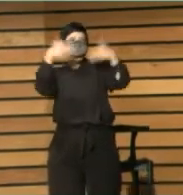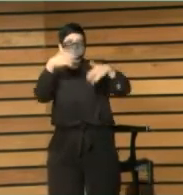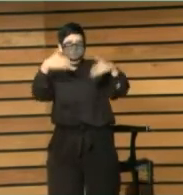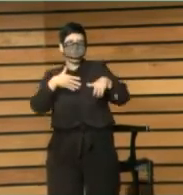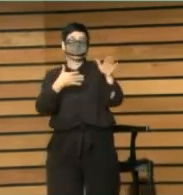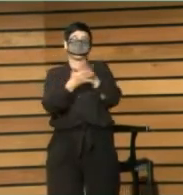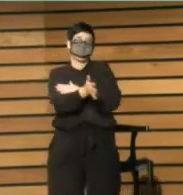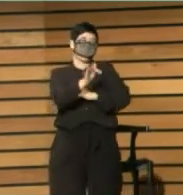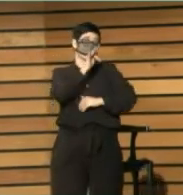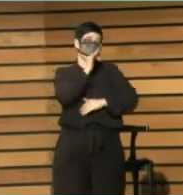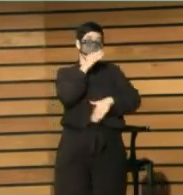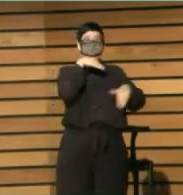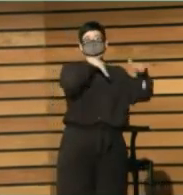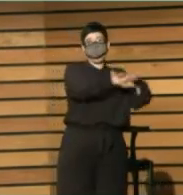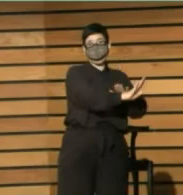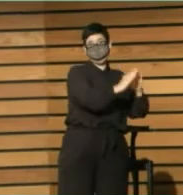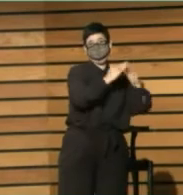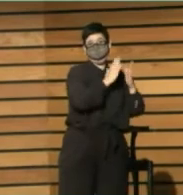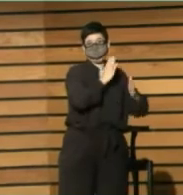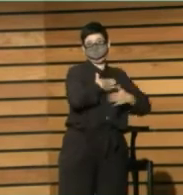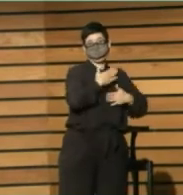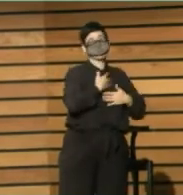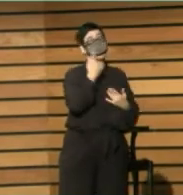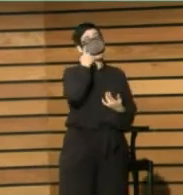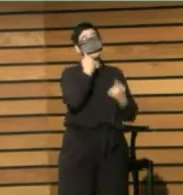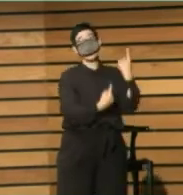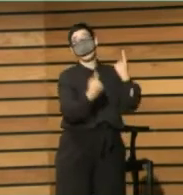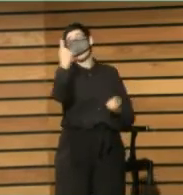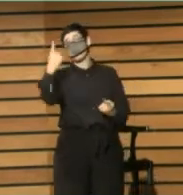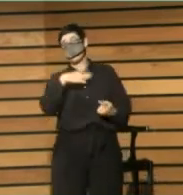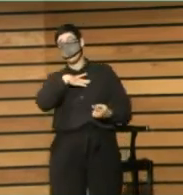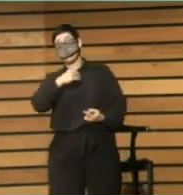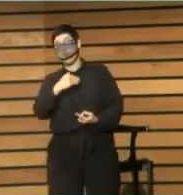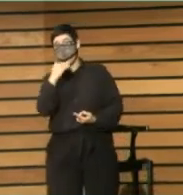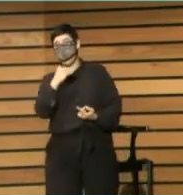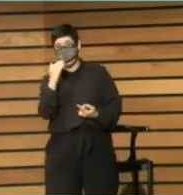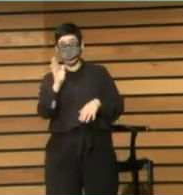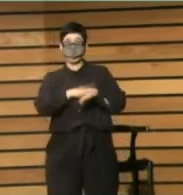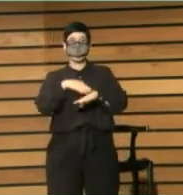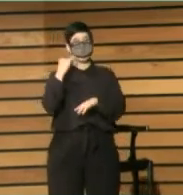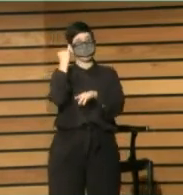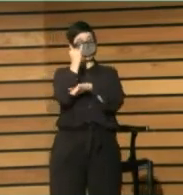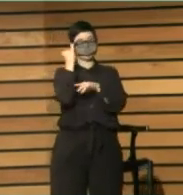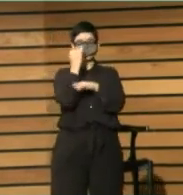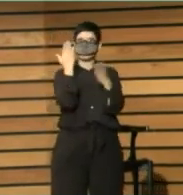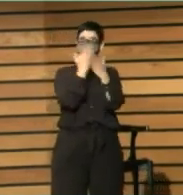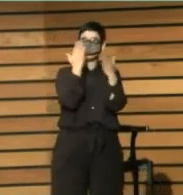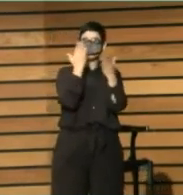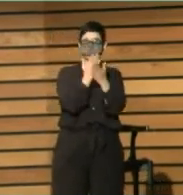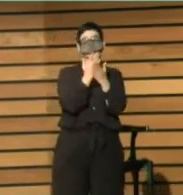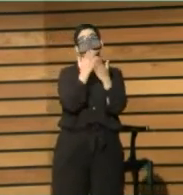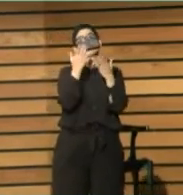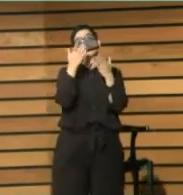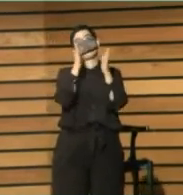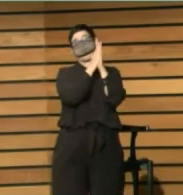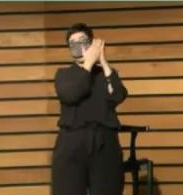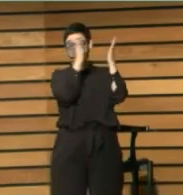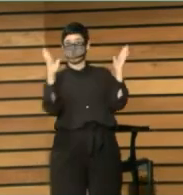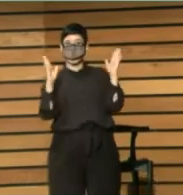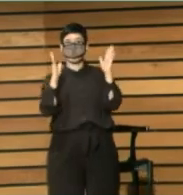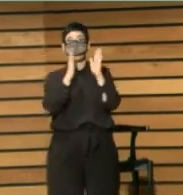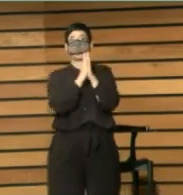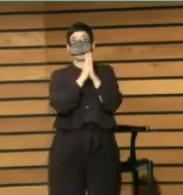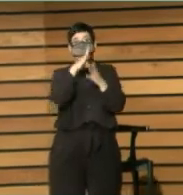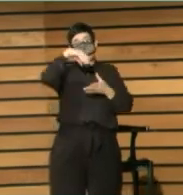puede hacer algo para que el Instituto de Estudios Hispánicos, que no tiene biblioteca y fue la que me dio a